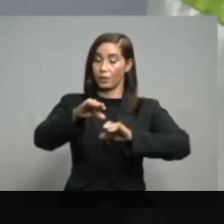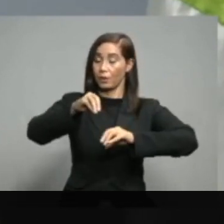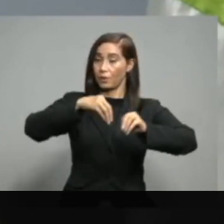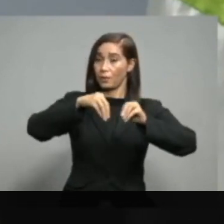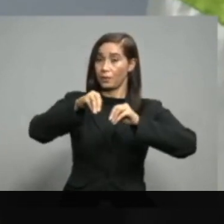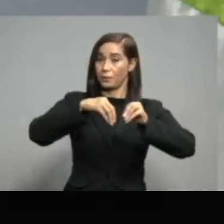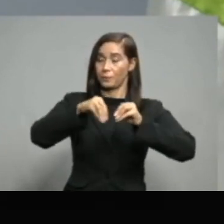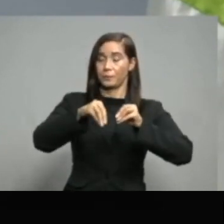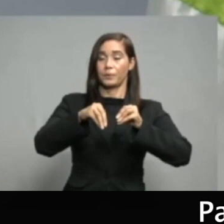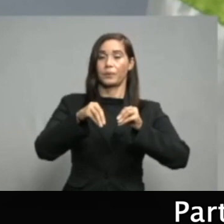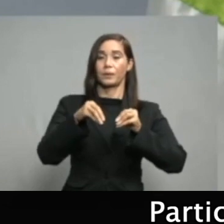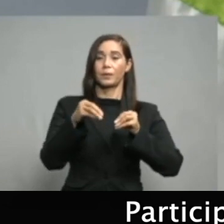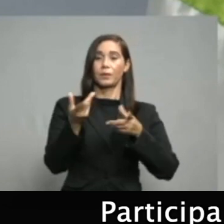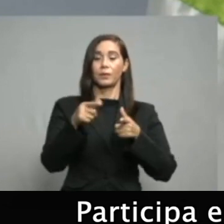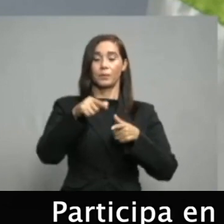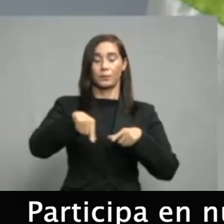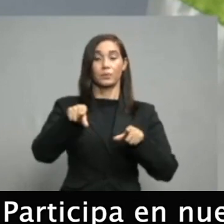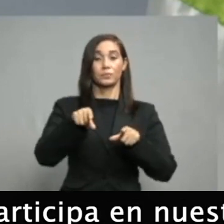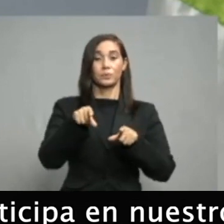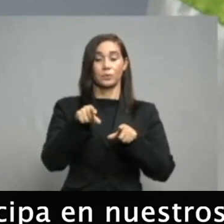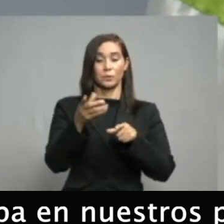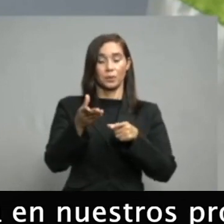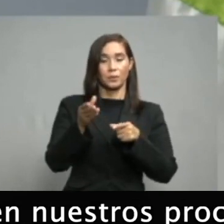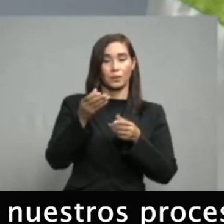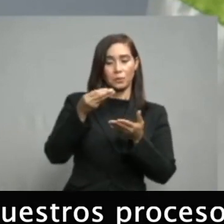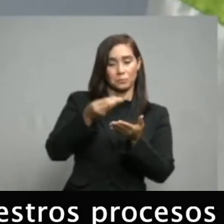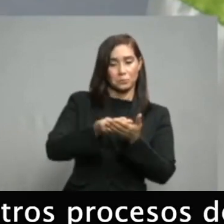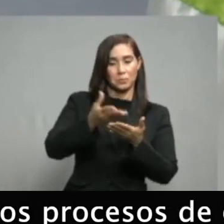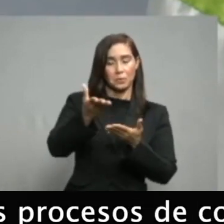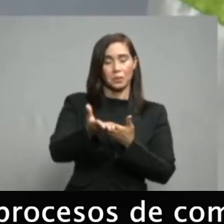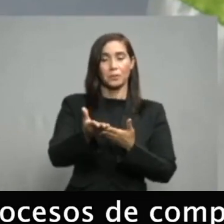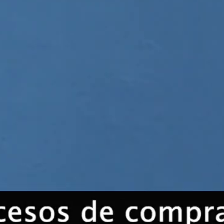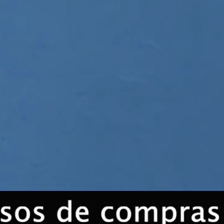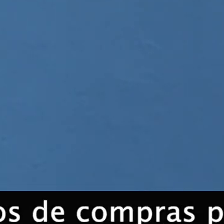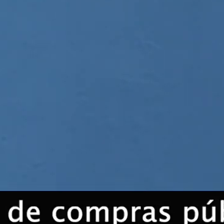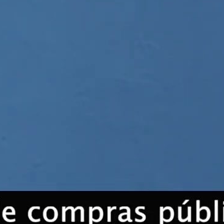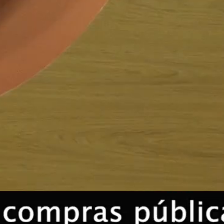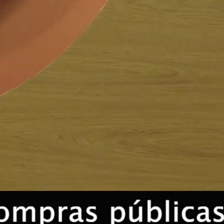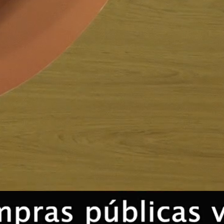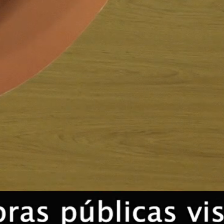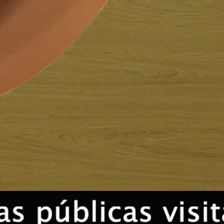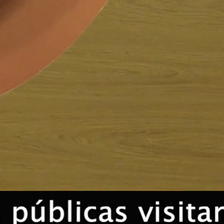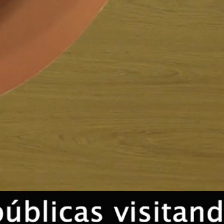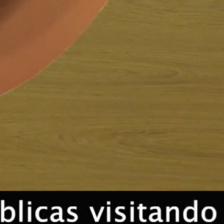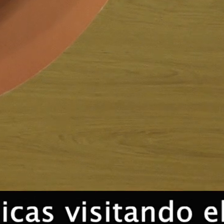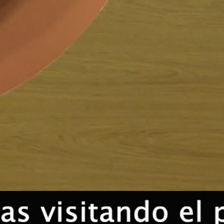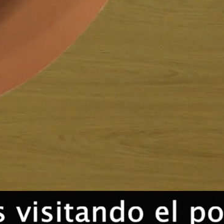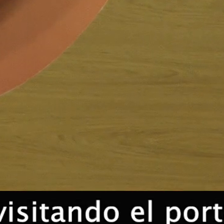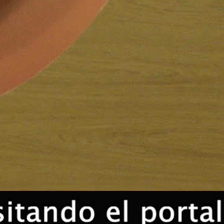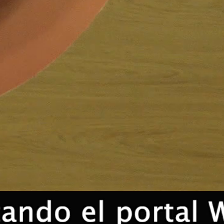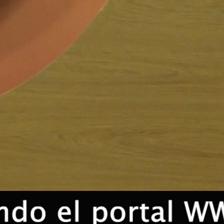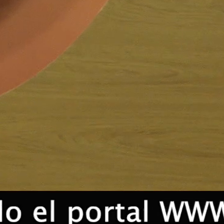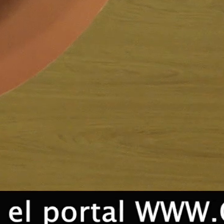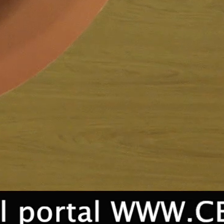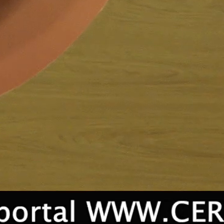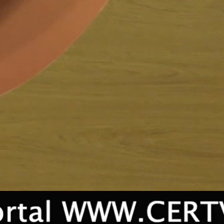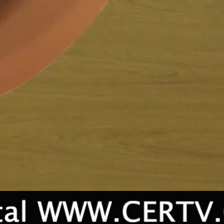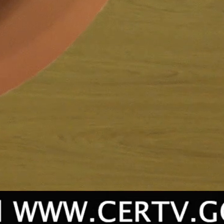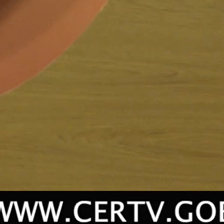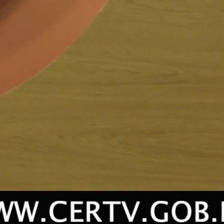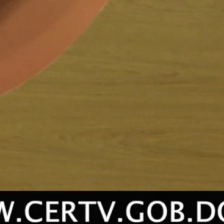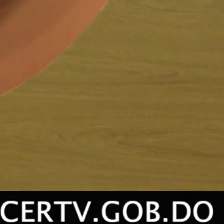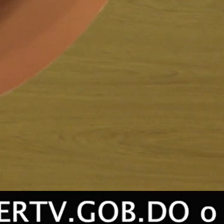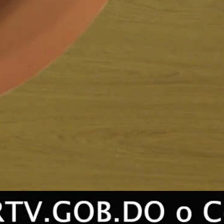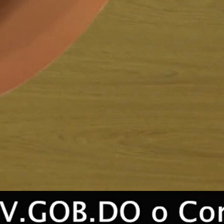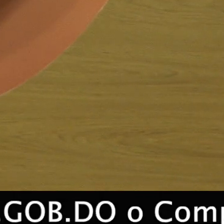mercados en los cuales vayan a adquirir bienes y servicios. El Poder Ejecutivo ha cumplido con